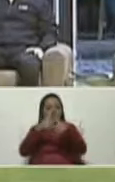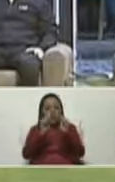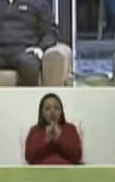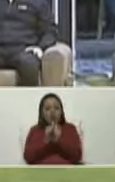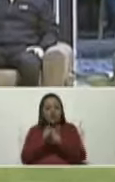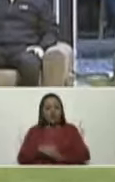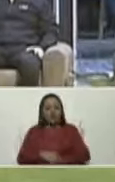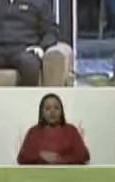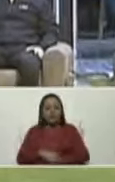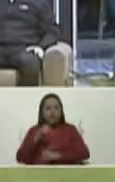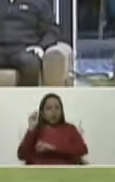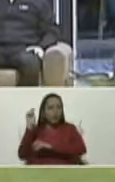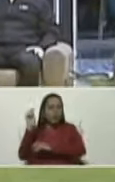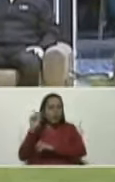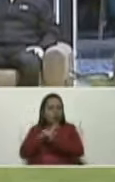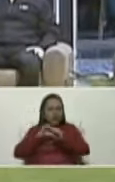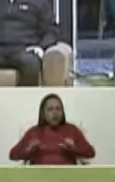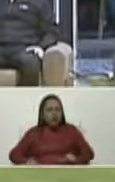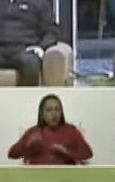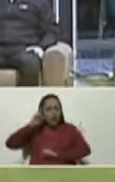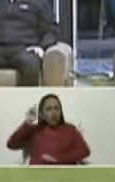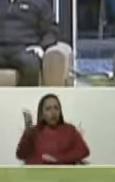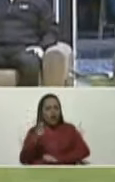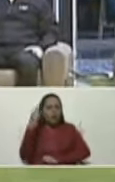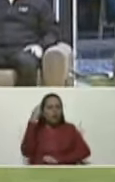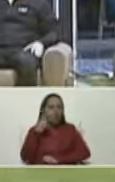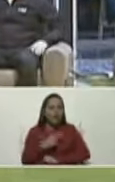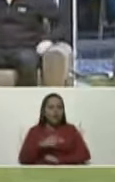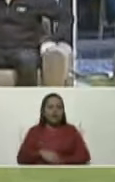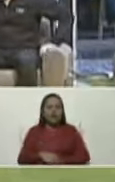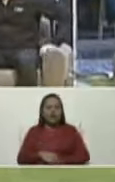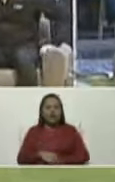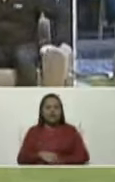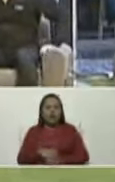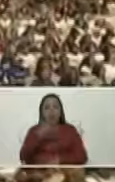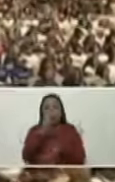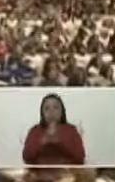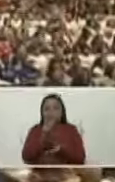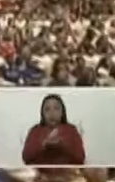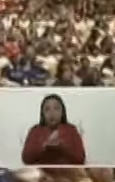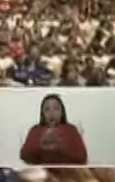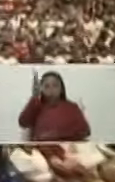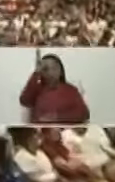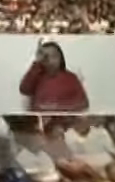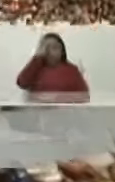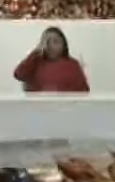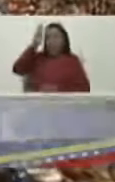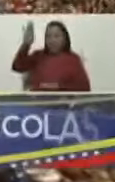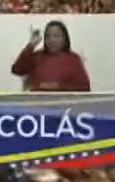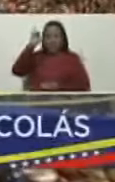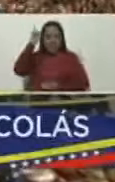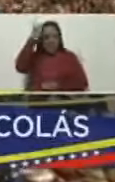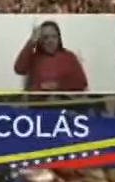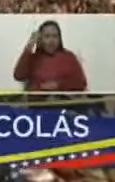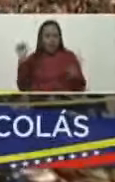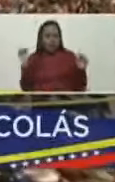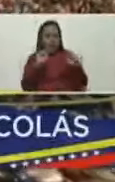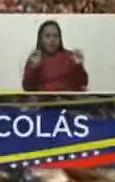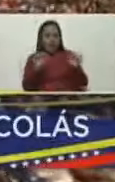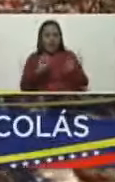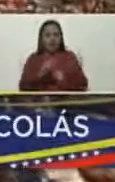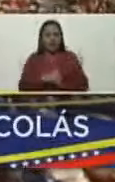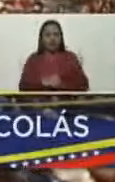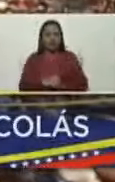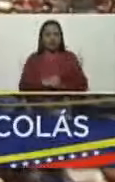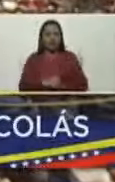Portuguesa, Guárico, Bolívar, Monaga, Falcón, Barinas, Yaracuy, Mérida,